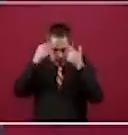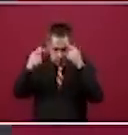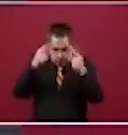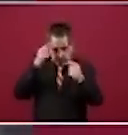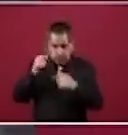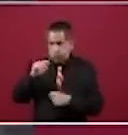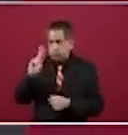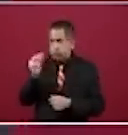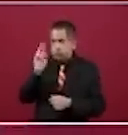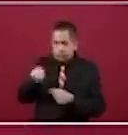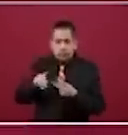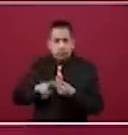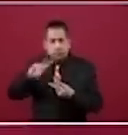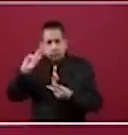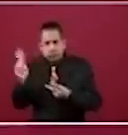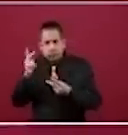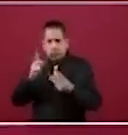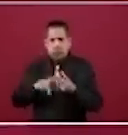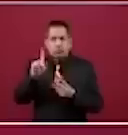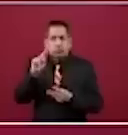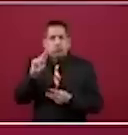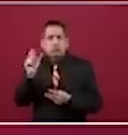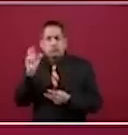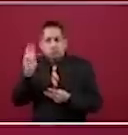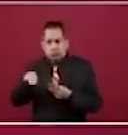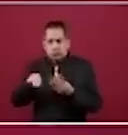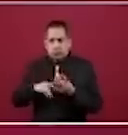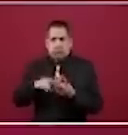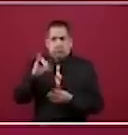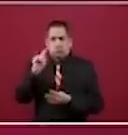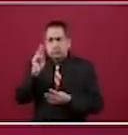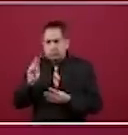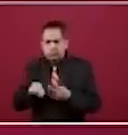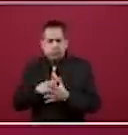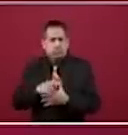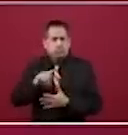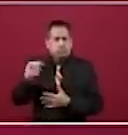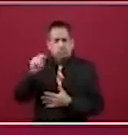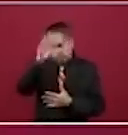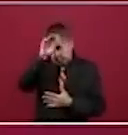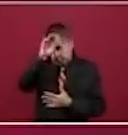UNAM, del Politécnico, de la Metropolitana, del ITAM, del Tecnológico,